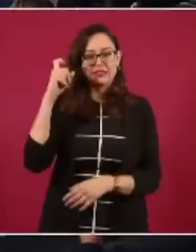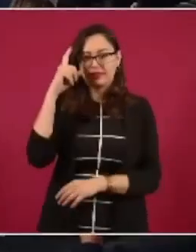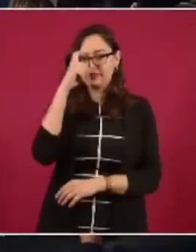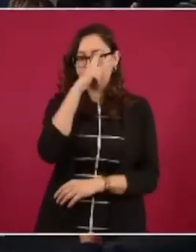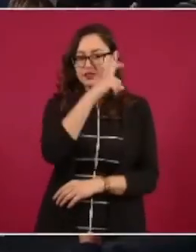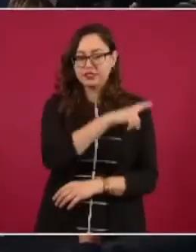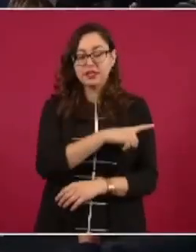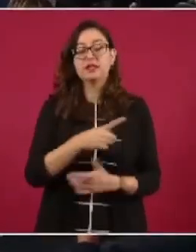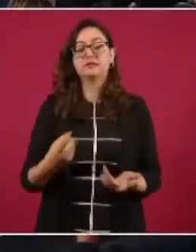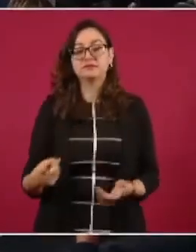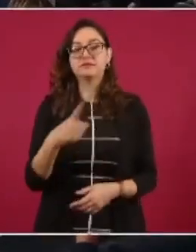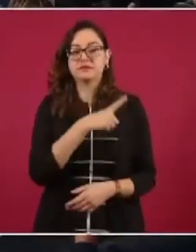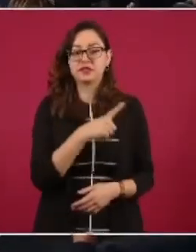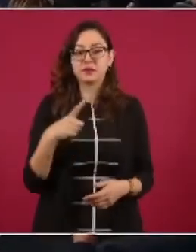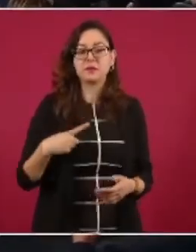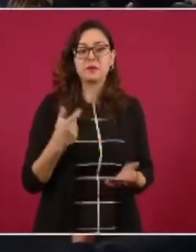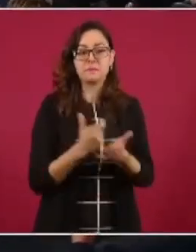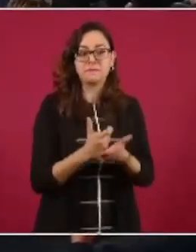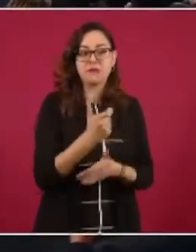pues